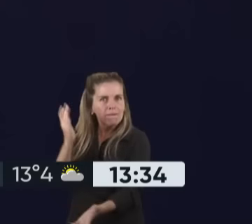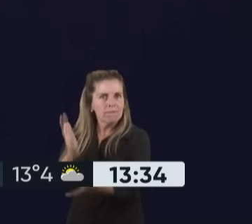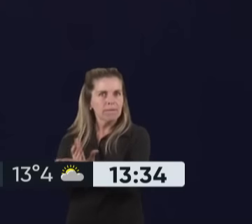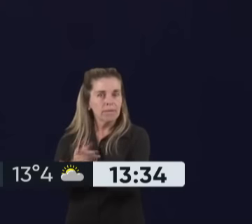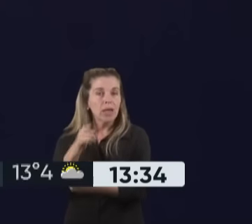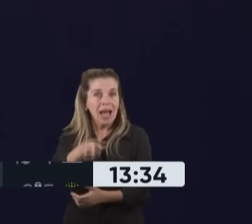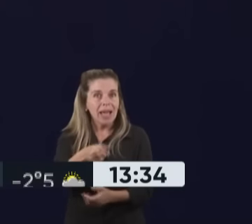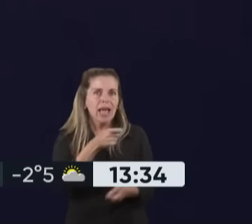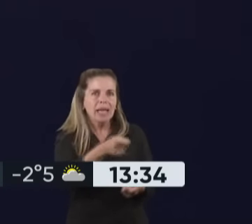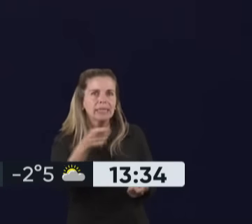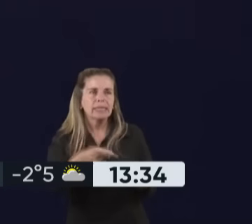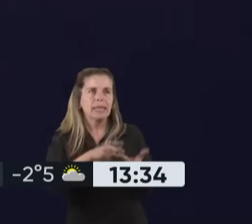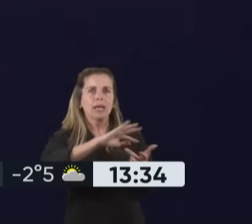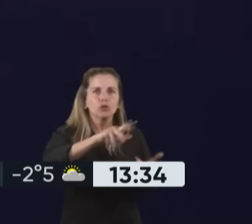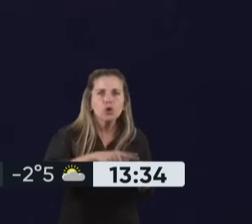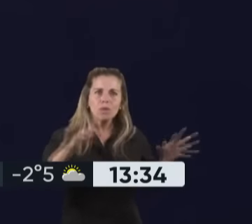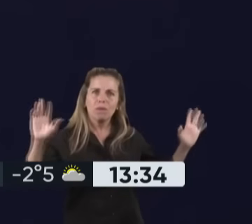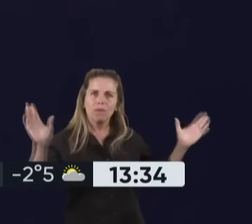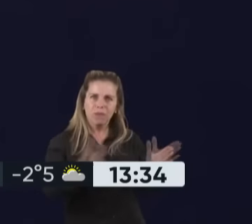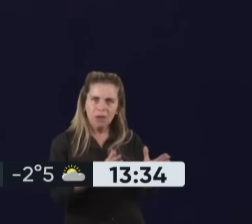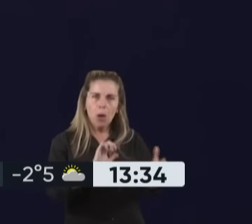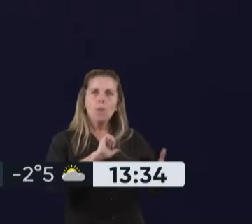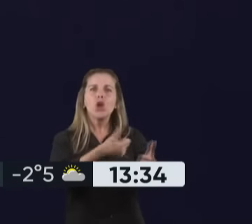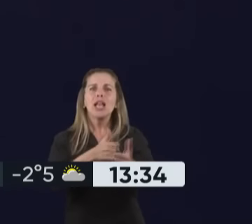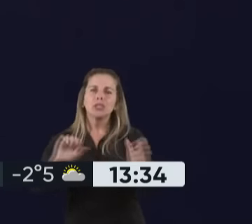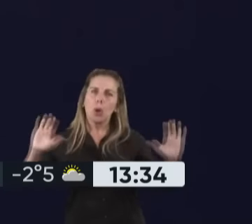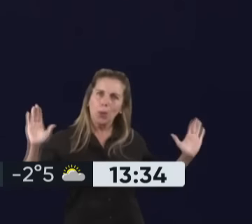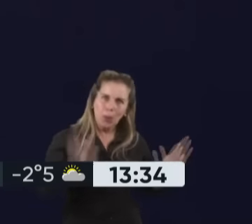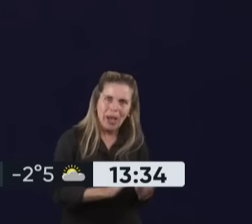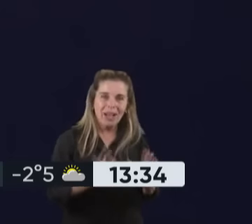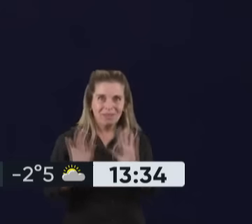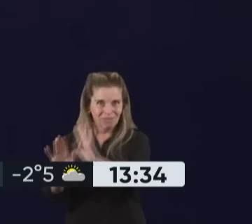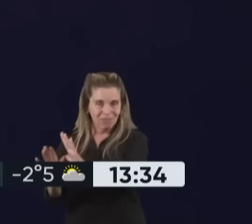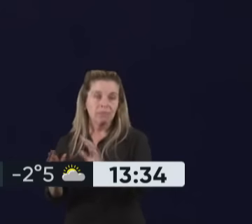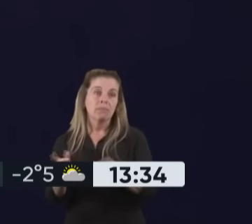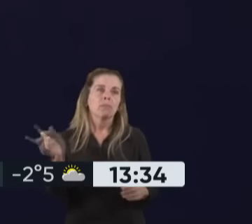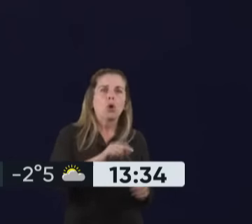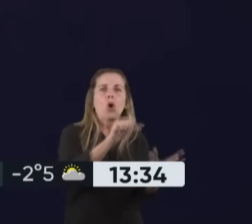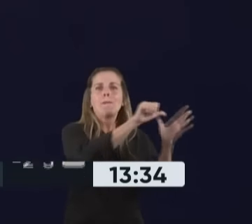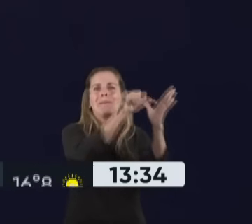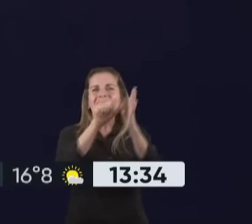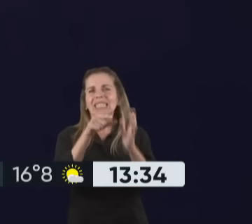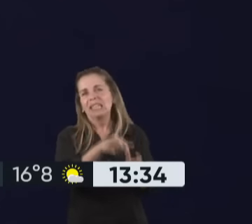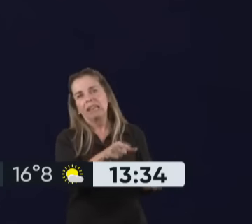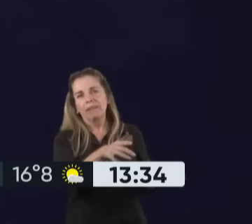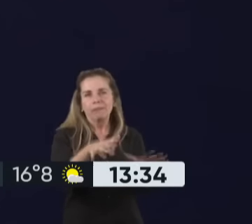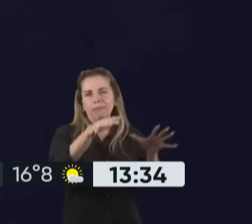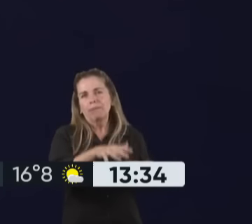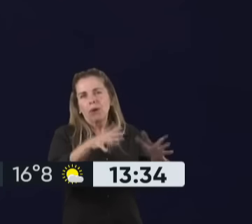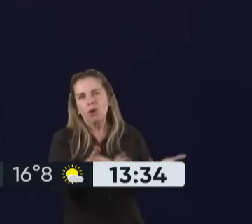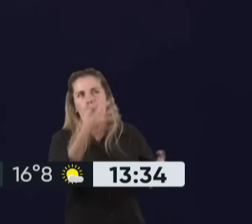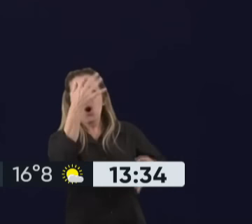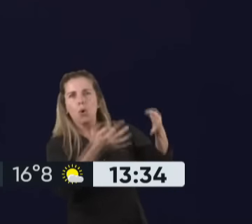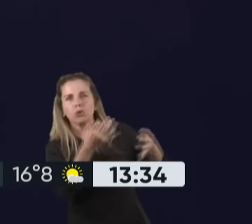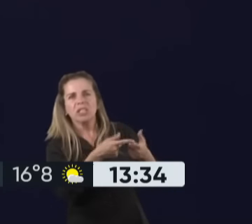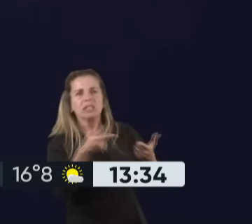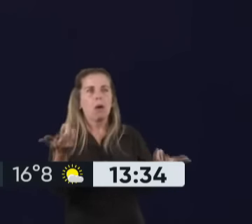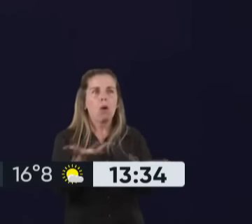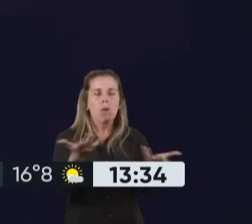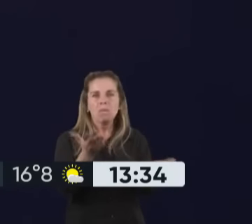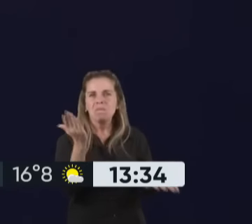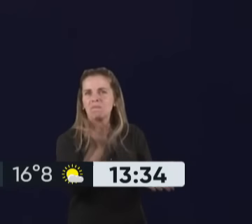delitos que los países que tienen penas, digamos, que en realidad casi